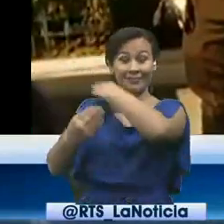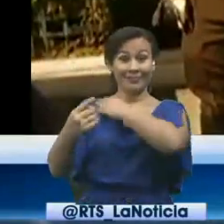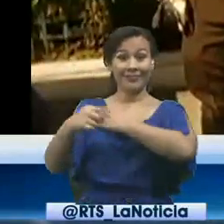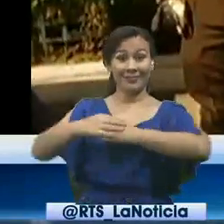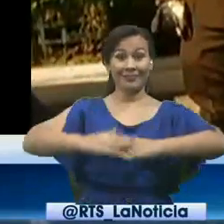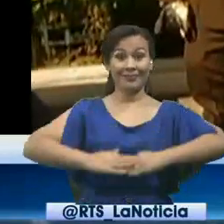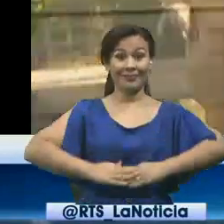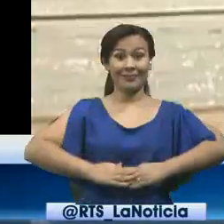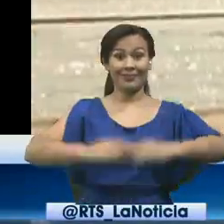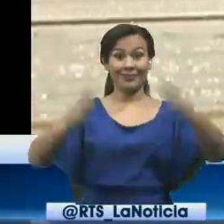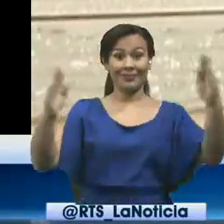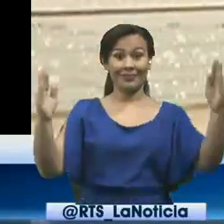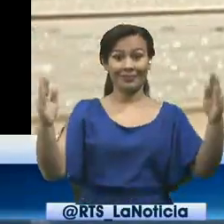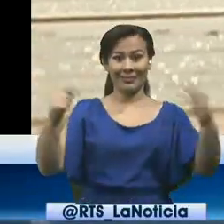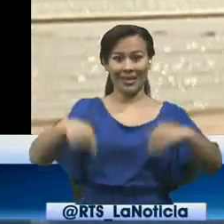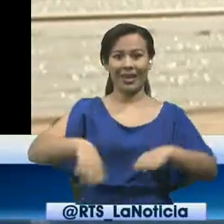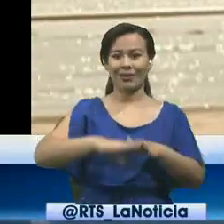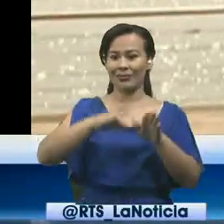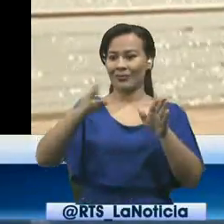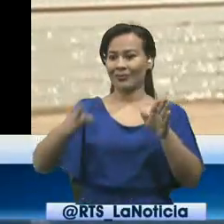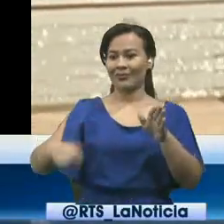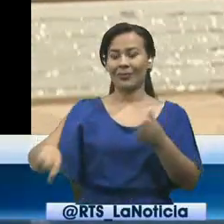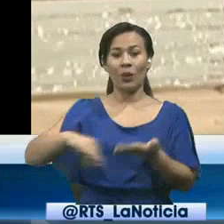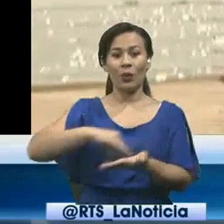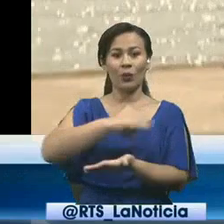que se ciñe entre el Manso Guayas